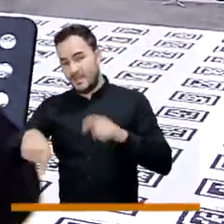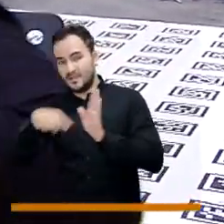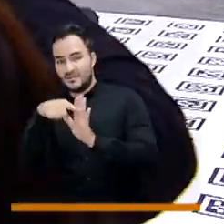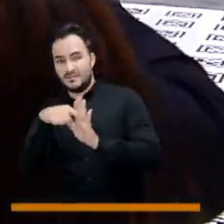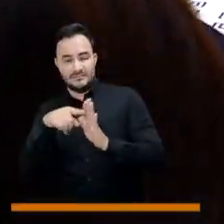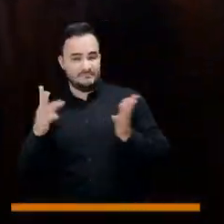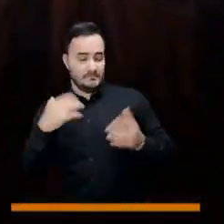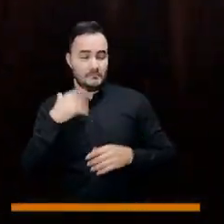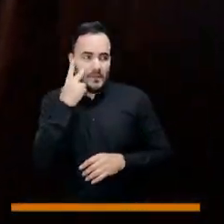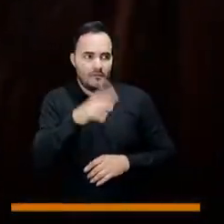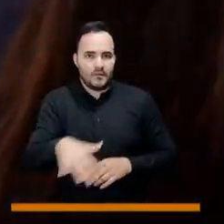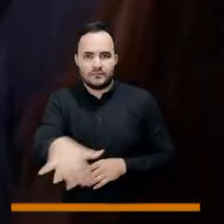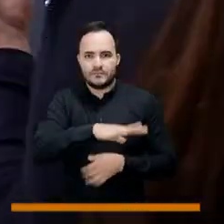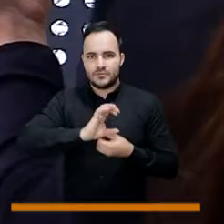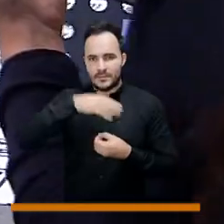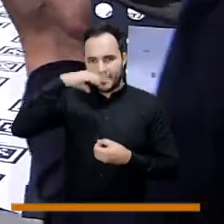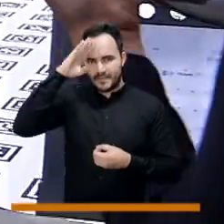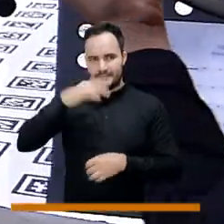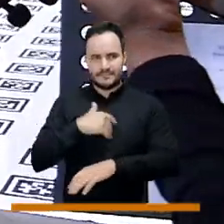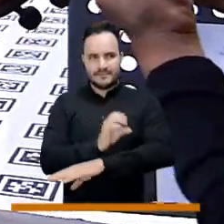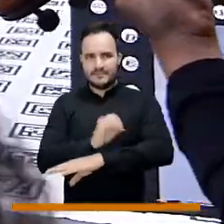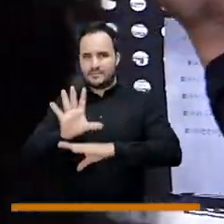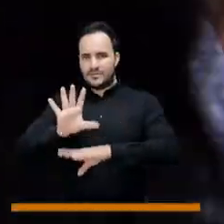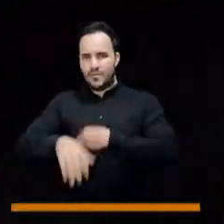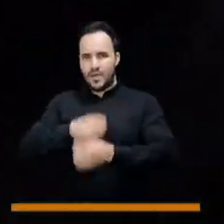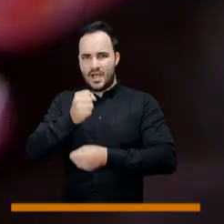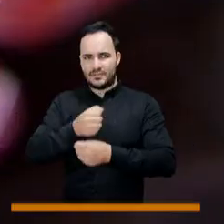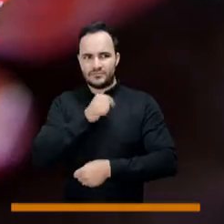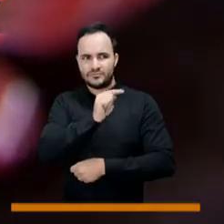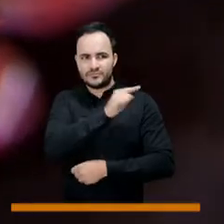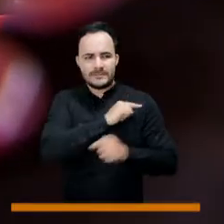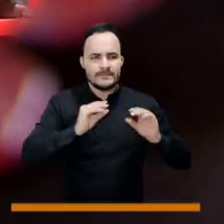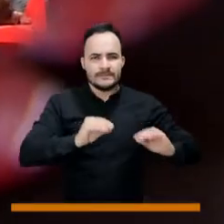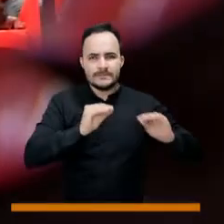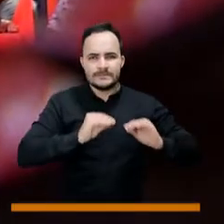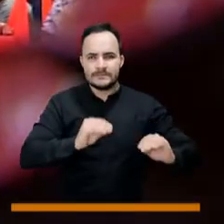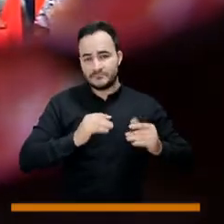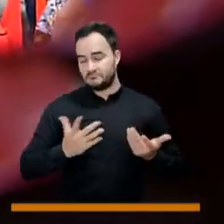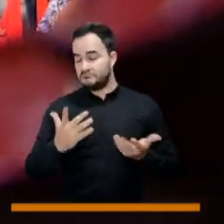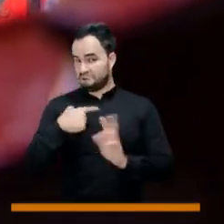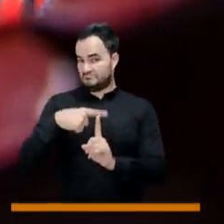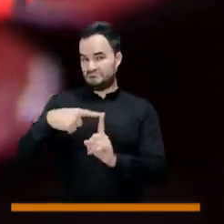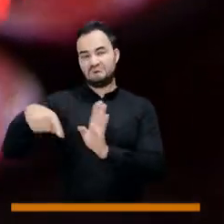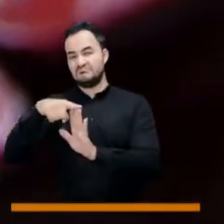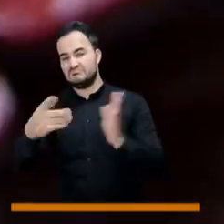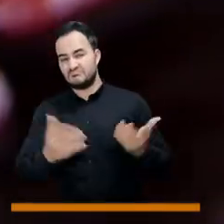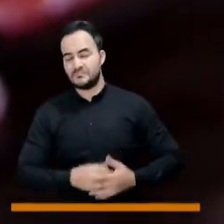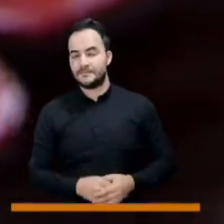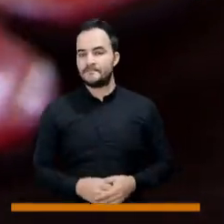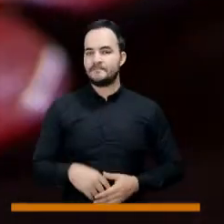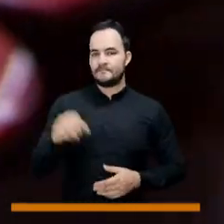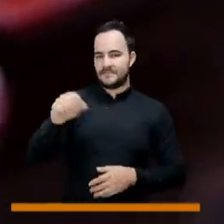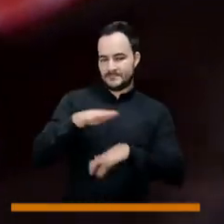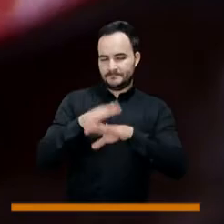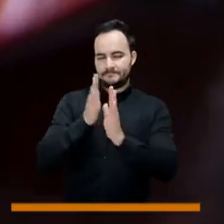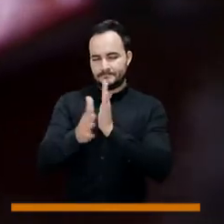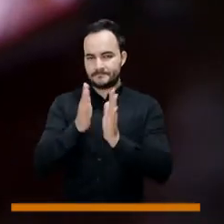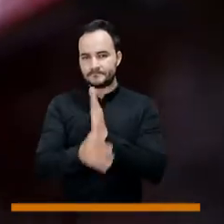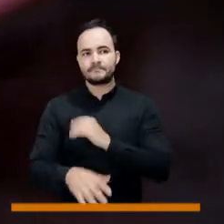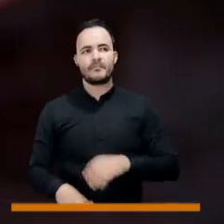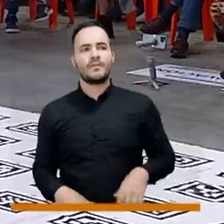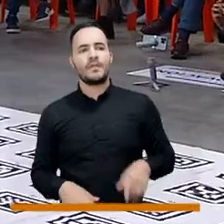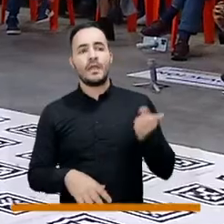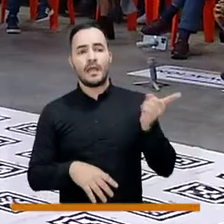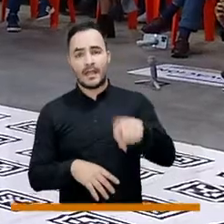viendo incluso pues por ese trabajo que se está haciendo en Medellín desde la primera infancia. Me voy a atrever a hacer un anuncio importante, y es que con Freddy, con la